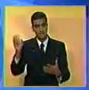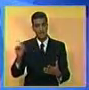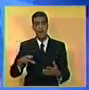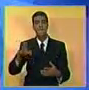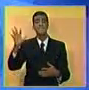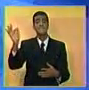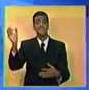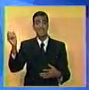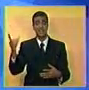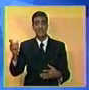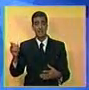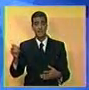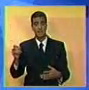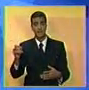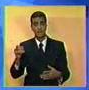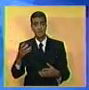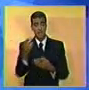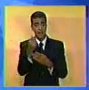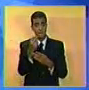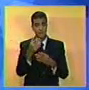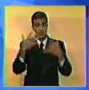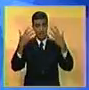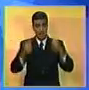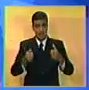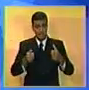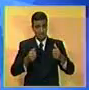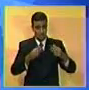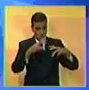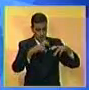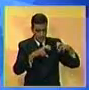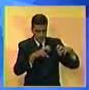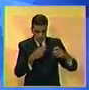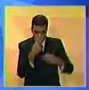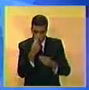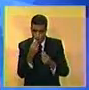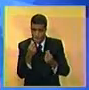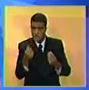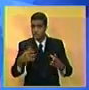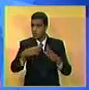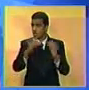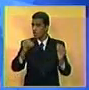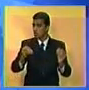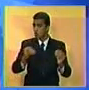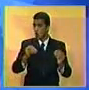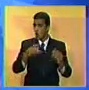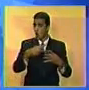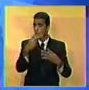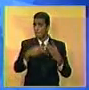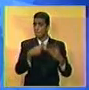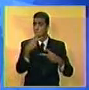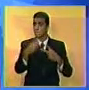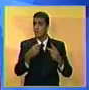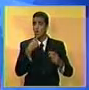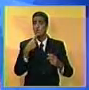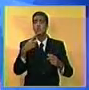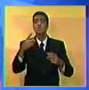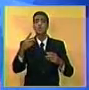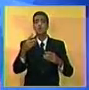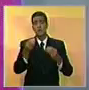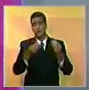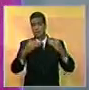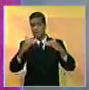Fedecámaras, aparte del precio de la leche, es necesario hacer una revisión de los precios de todos los productos regulados. Liz Flores con la